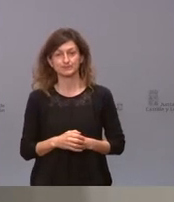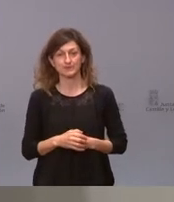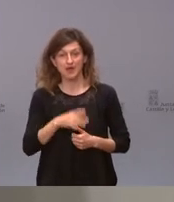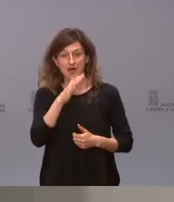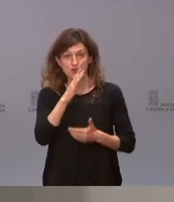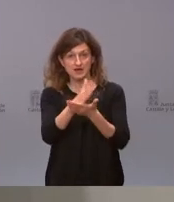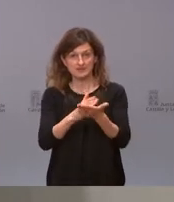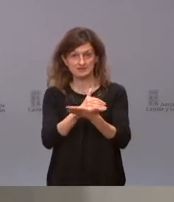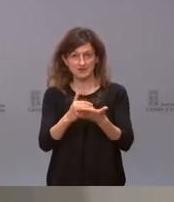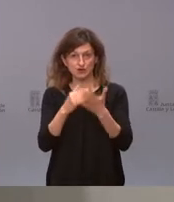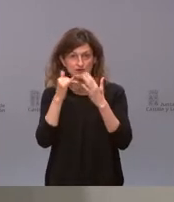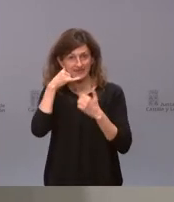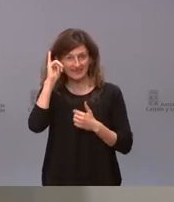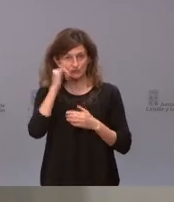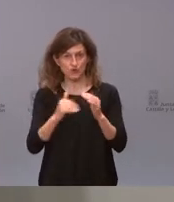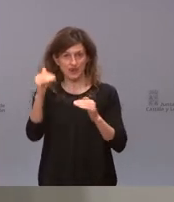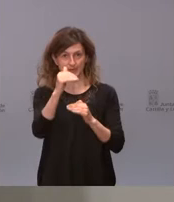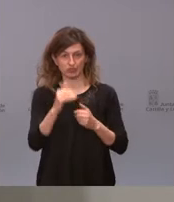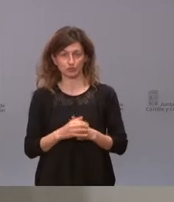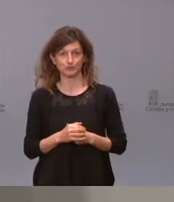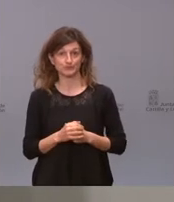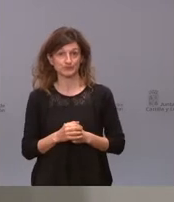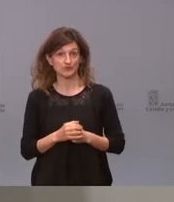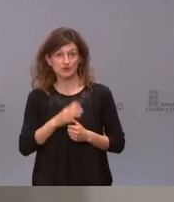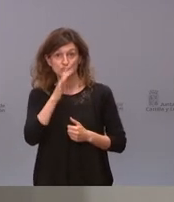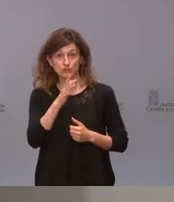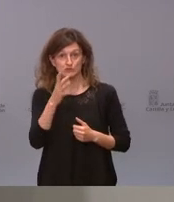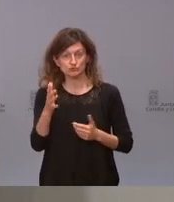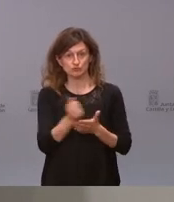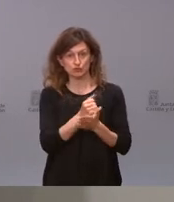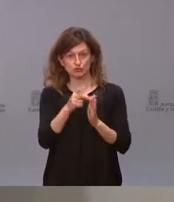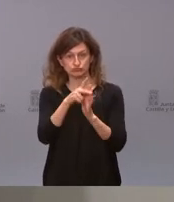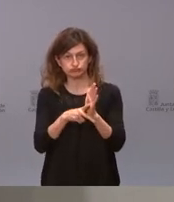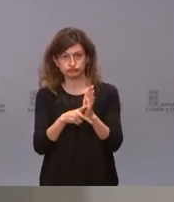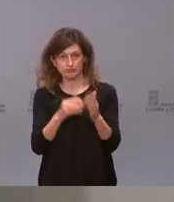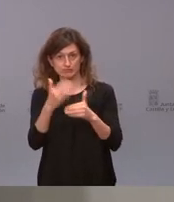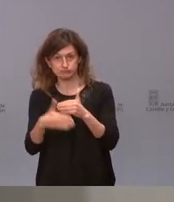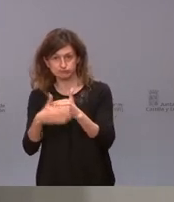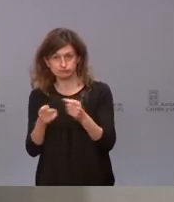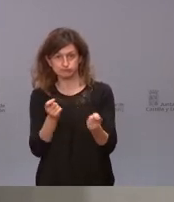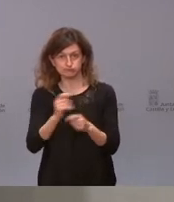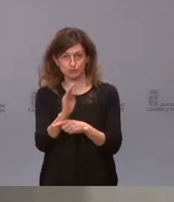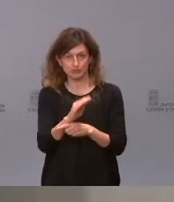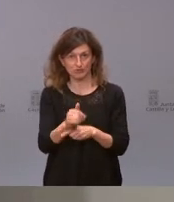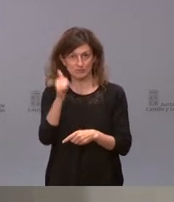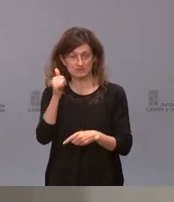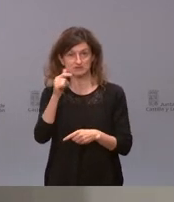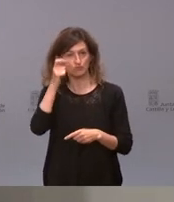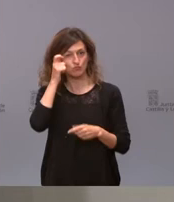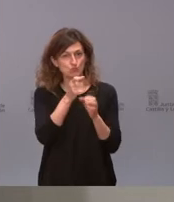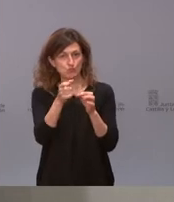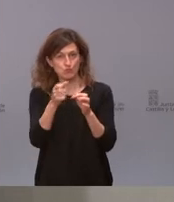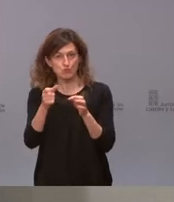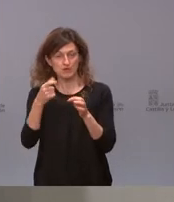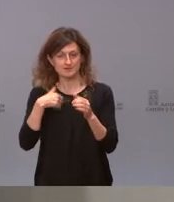comunidad se encuentra en riesgo elevado por lo que debemos extremar las medidas de prevención y protección más aún en los municipios que comienzan